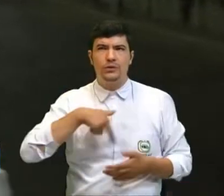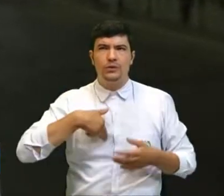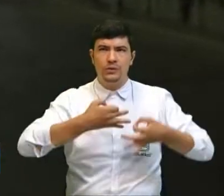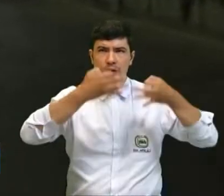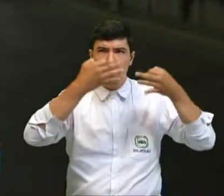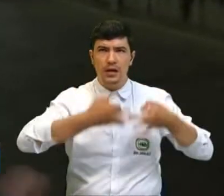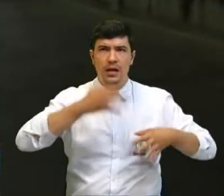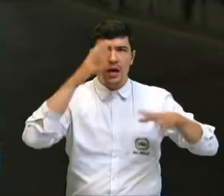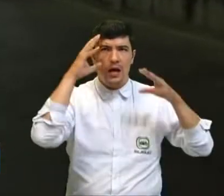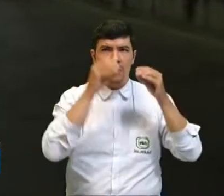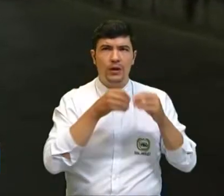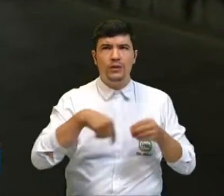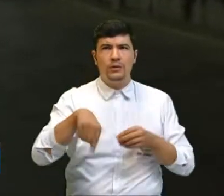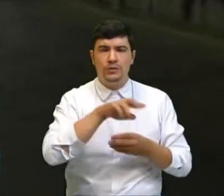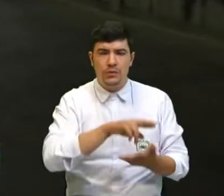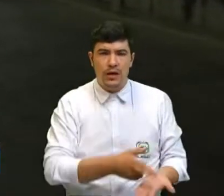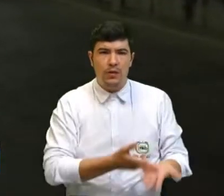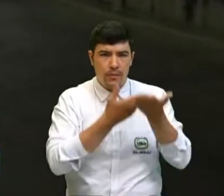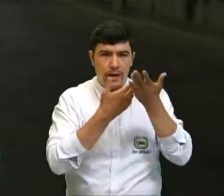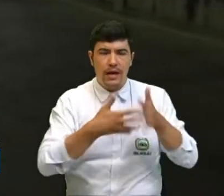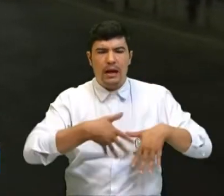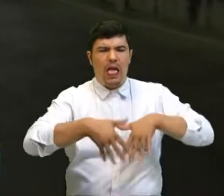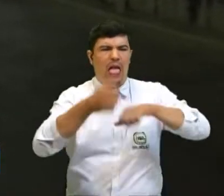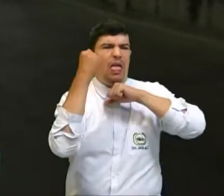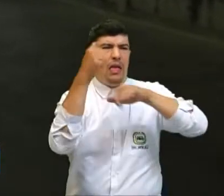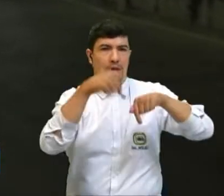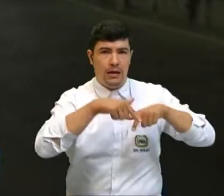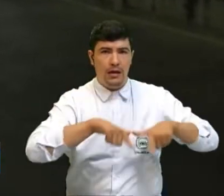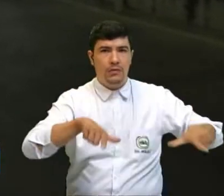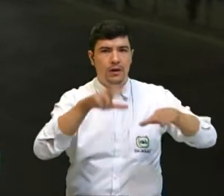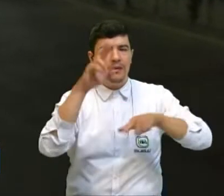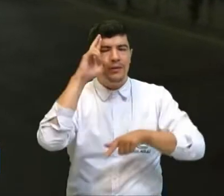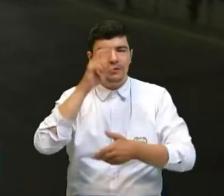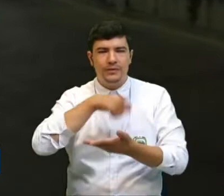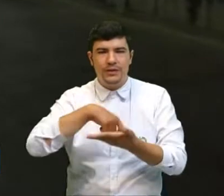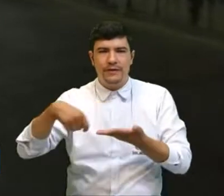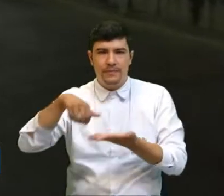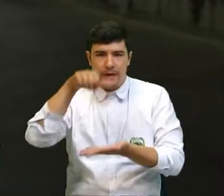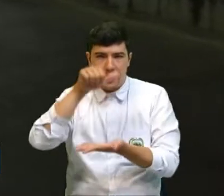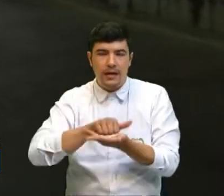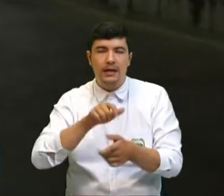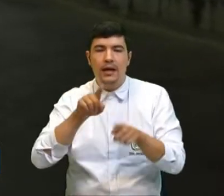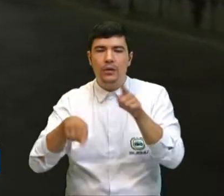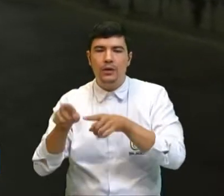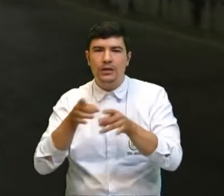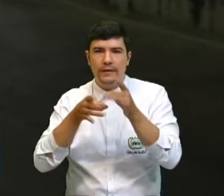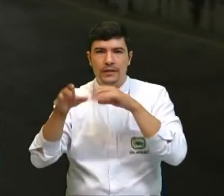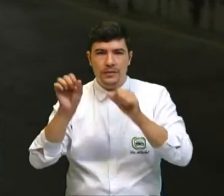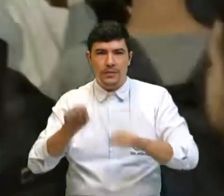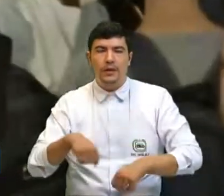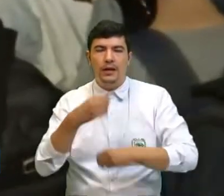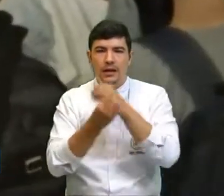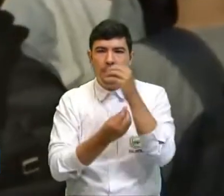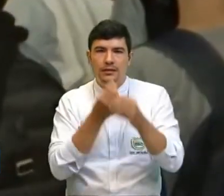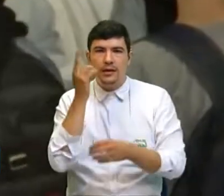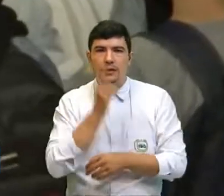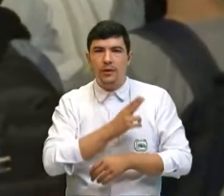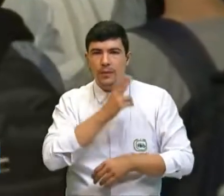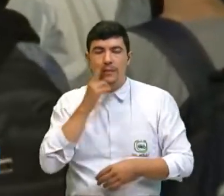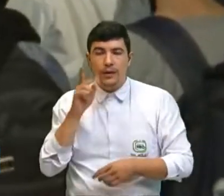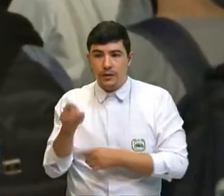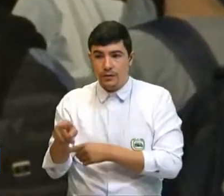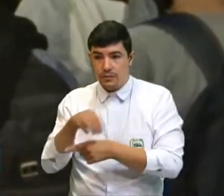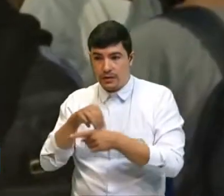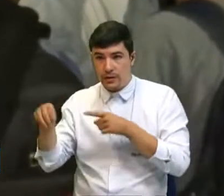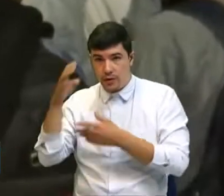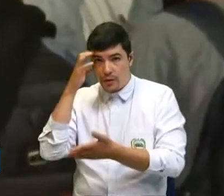reestablecer el plantón que se estableció acá y para eso se firmó un acta y se establecieron ciertas fechas para realizar estos compromisos metrolínea se